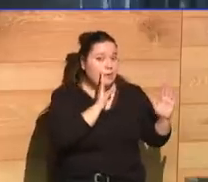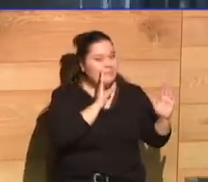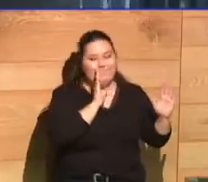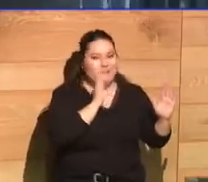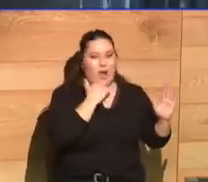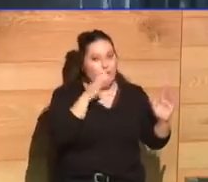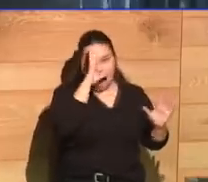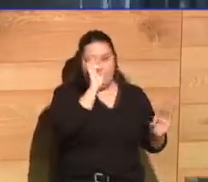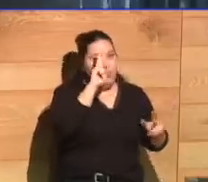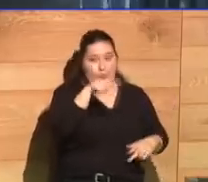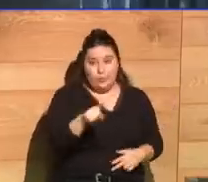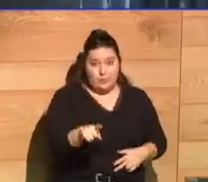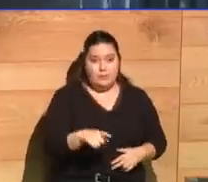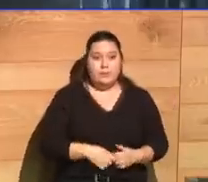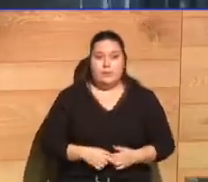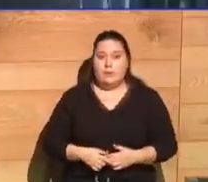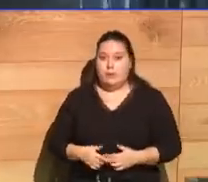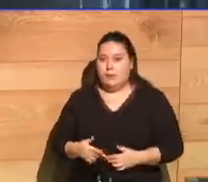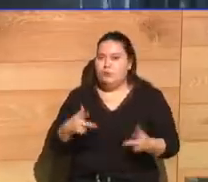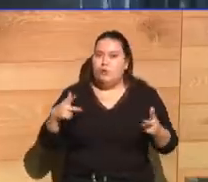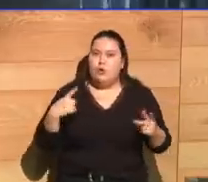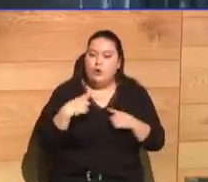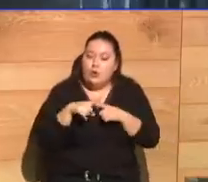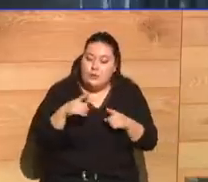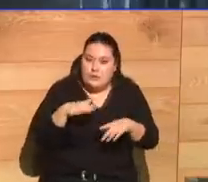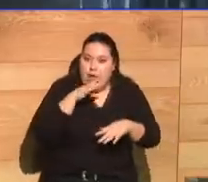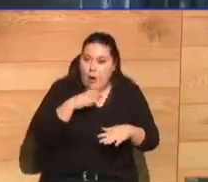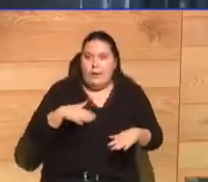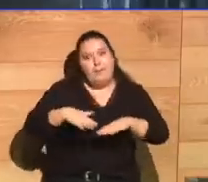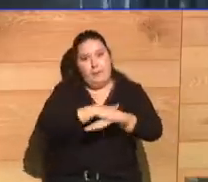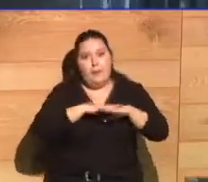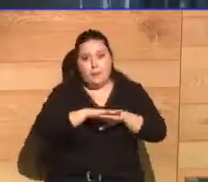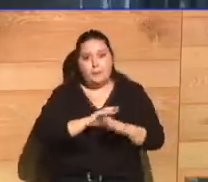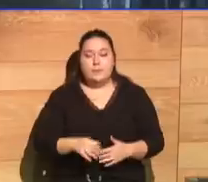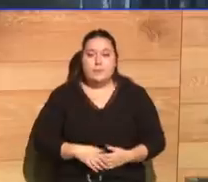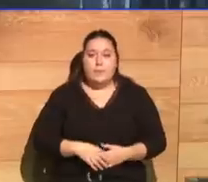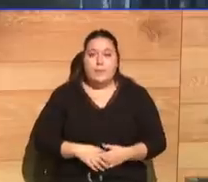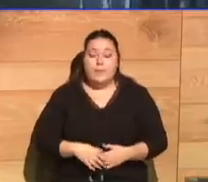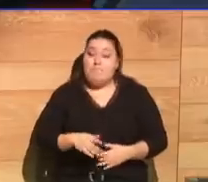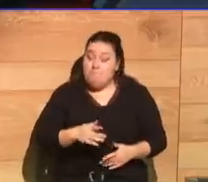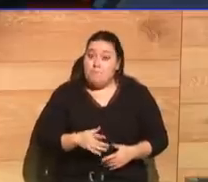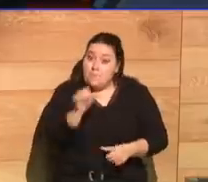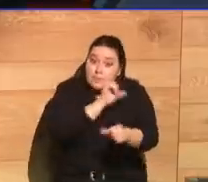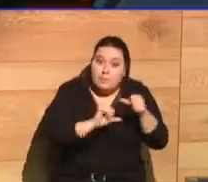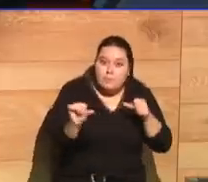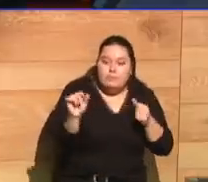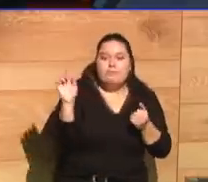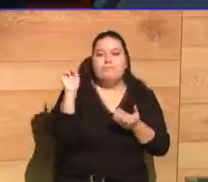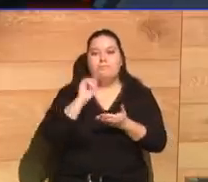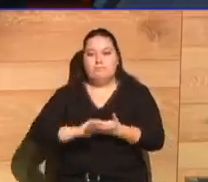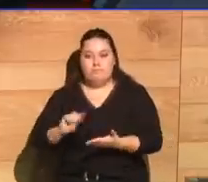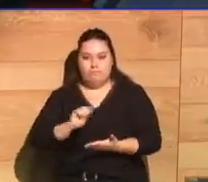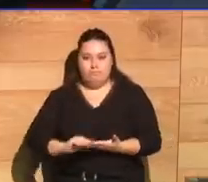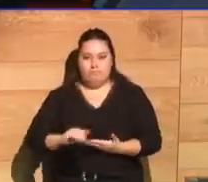Él escoge los elementos que ahora son, digamos, que las bases del personaje, los consideramos fundamentales. Y a partir de ahí, escribe